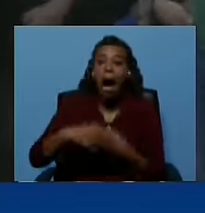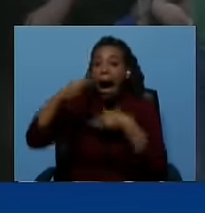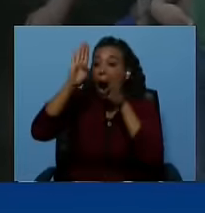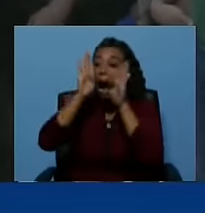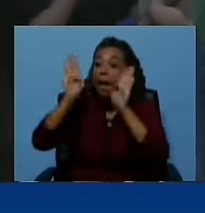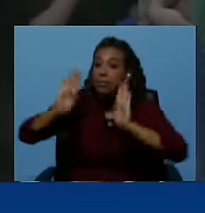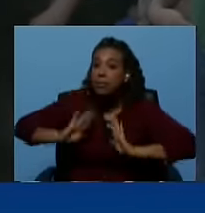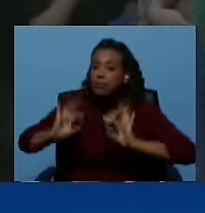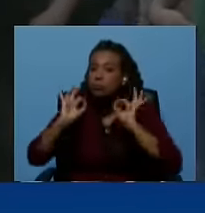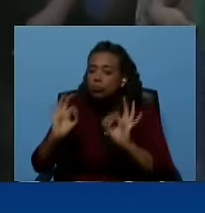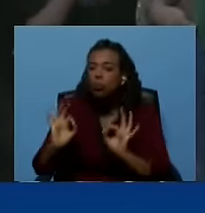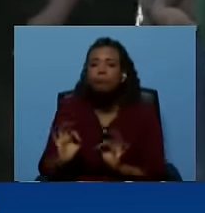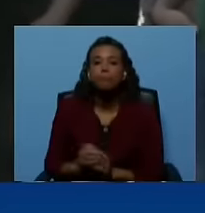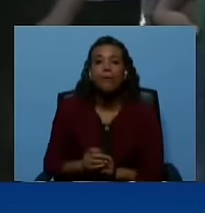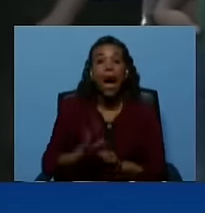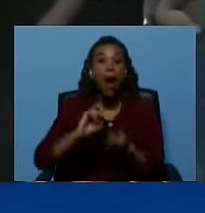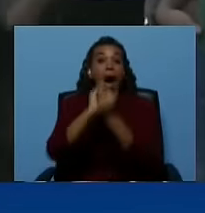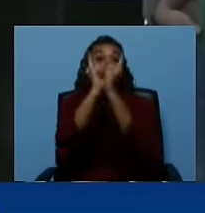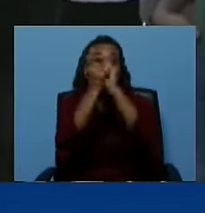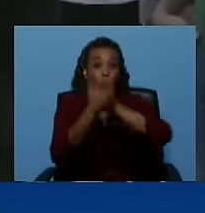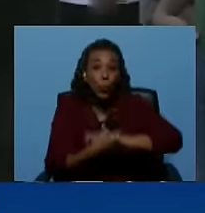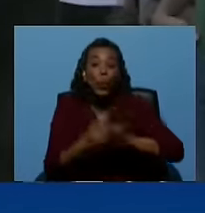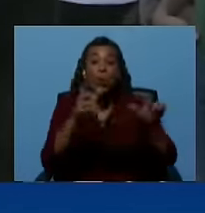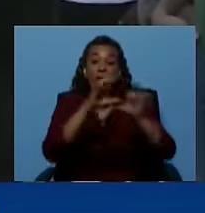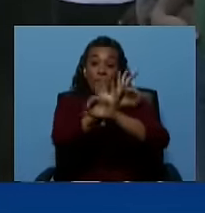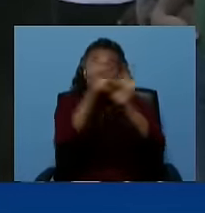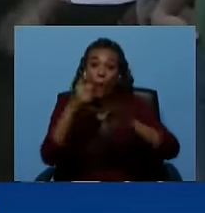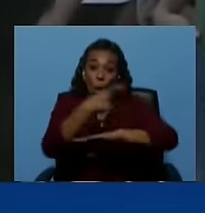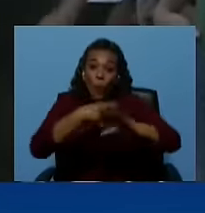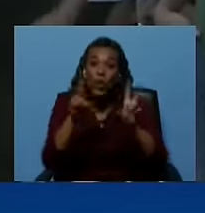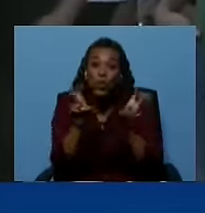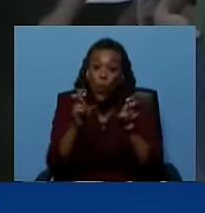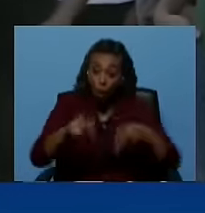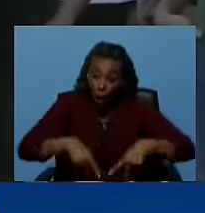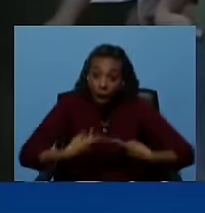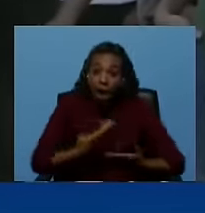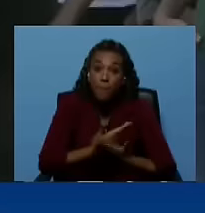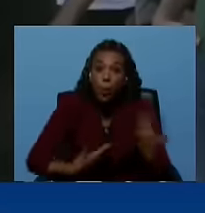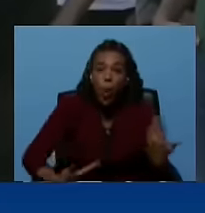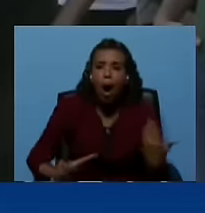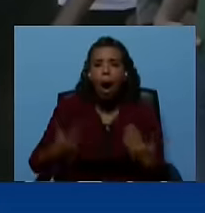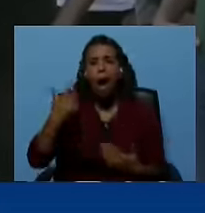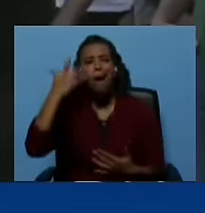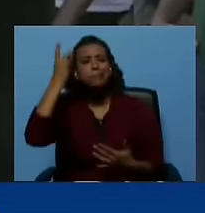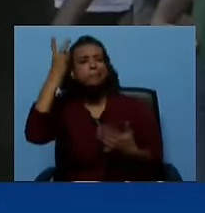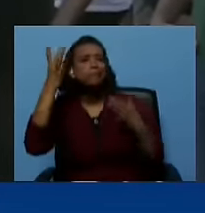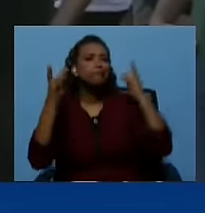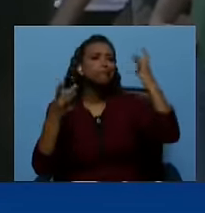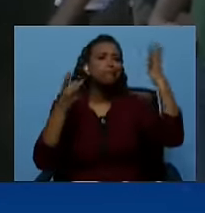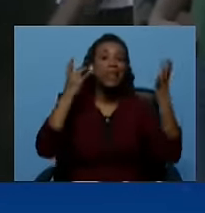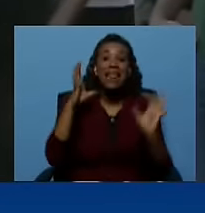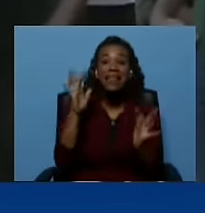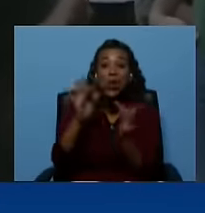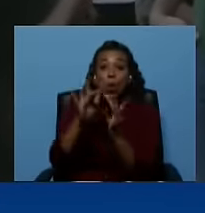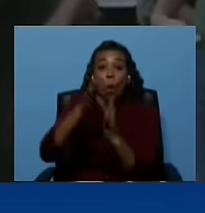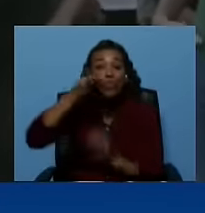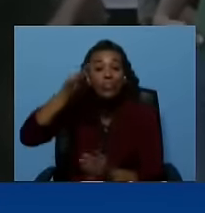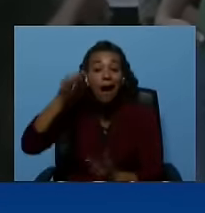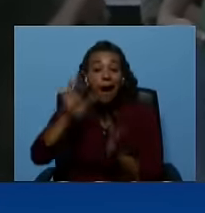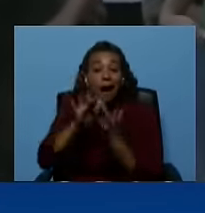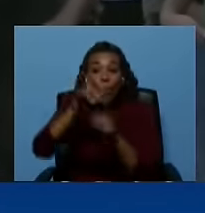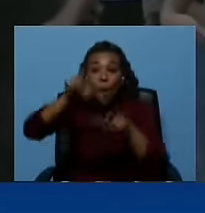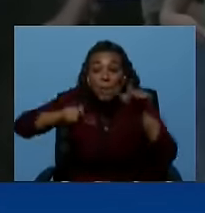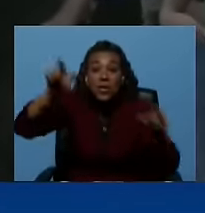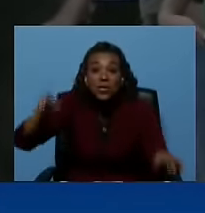atenderlo vamos a un gran cambio del sistema de gobierno porque el gobierno no puede ser aéreo el gobierno tiene que estar en el territorio con la